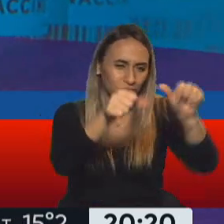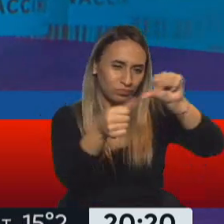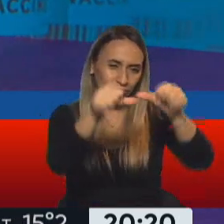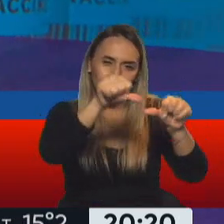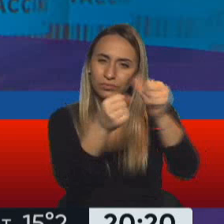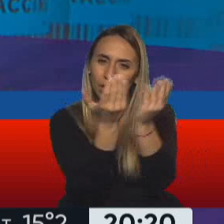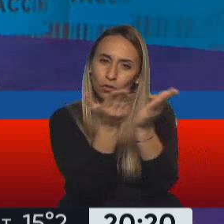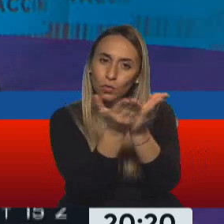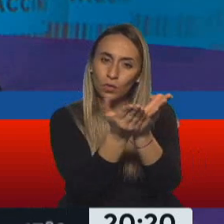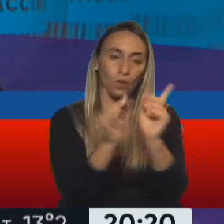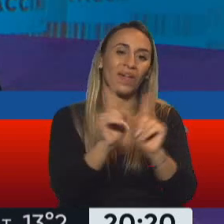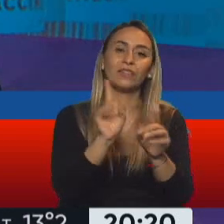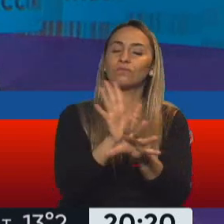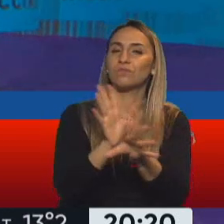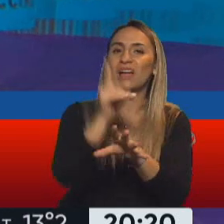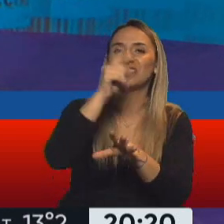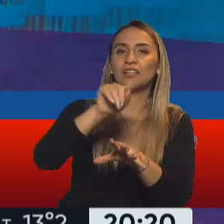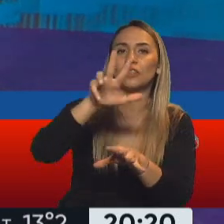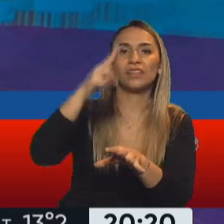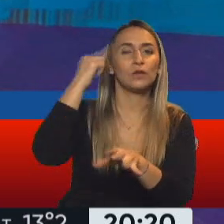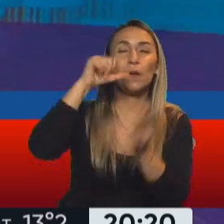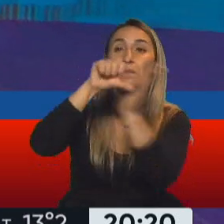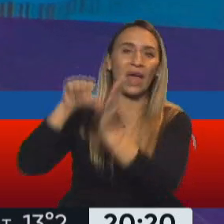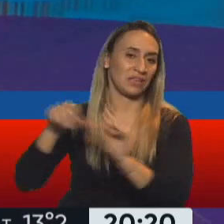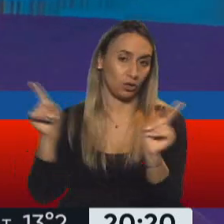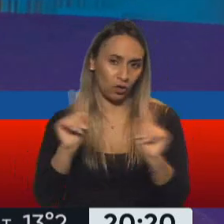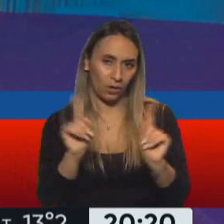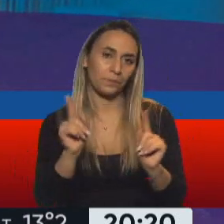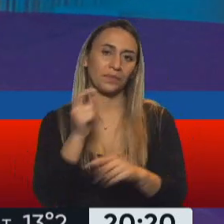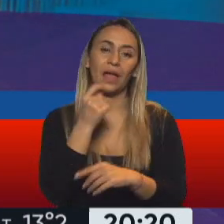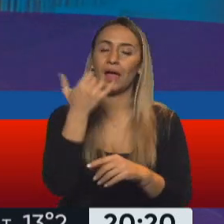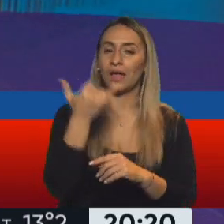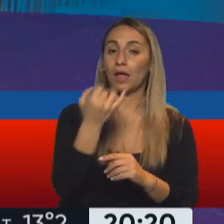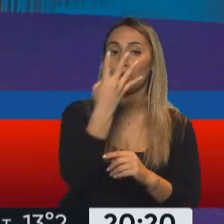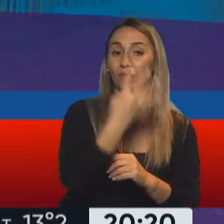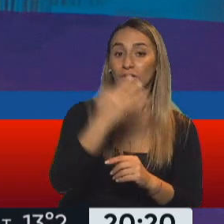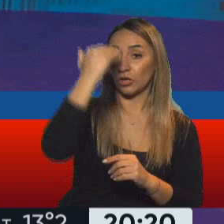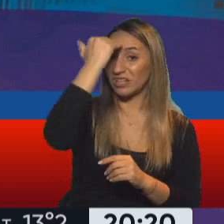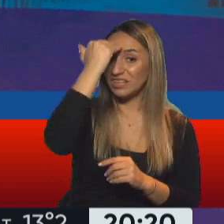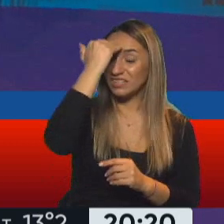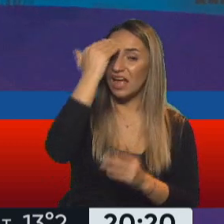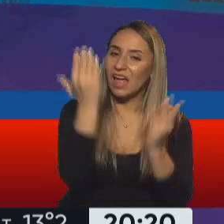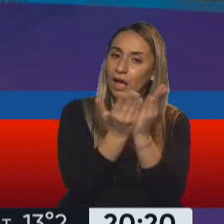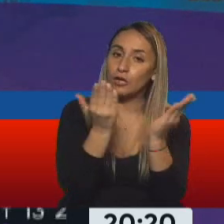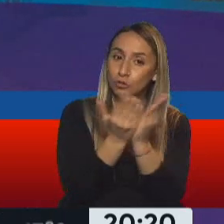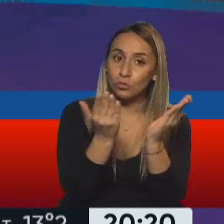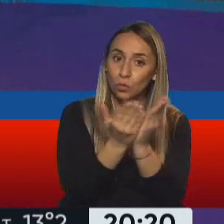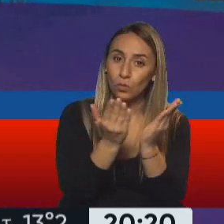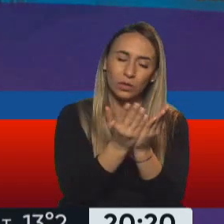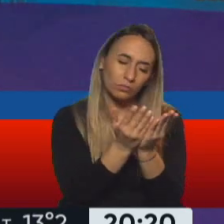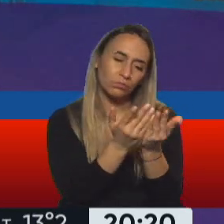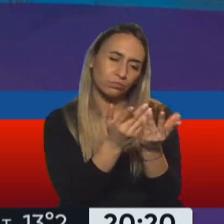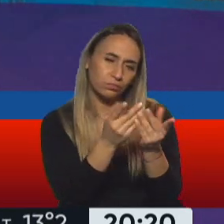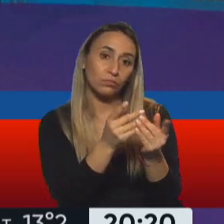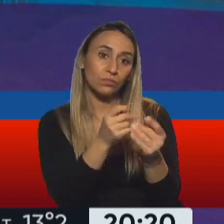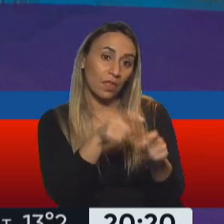No, estas, es el número total. Estas 139 vacunas, hay 415 estudios que se están haciendo con vacunas, entre